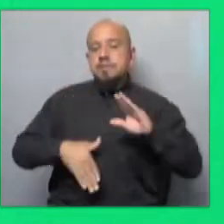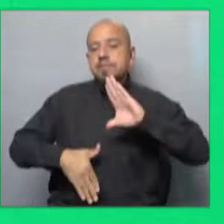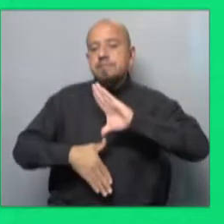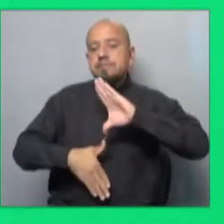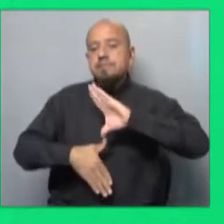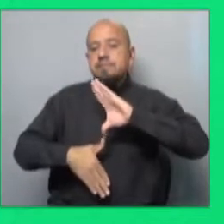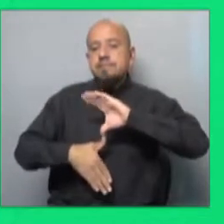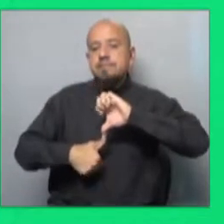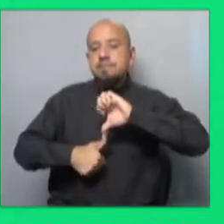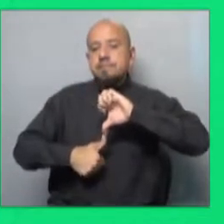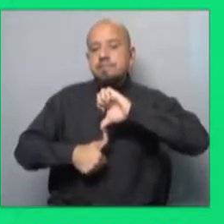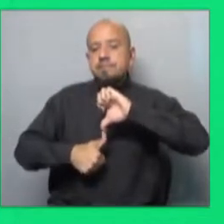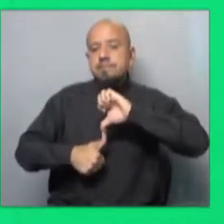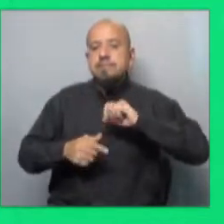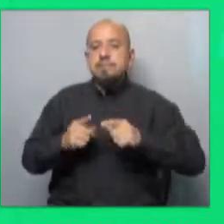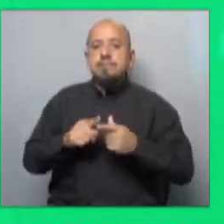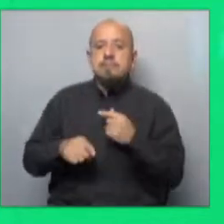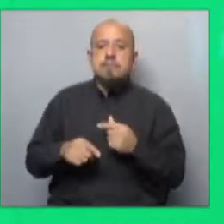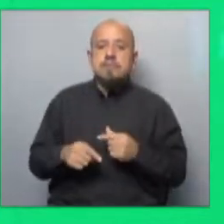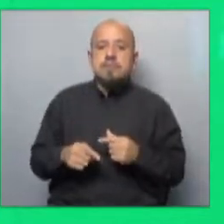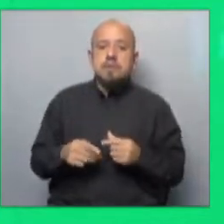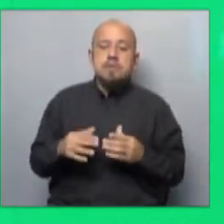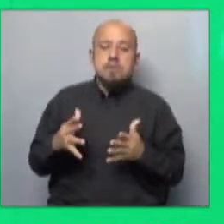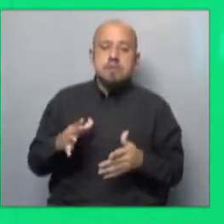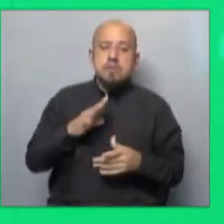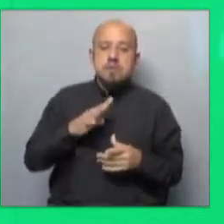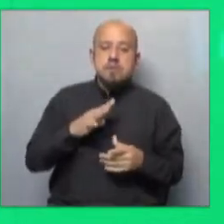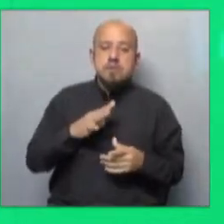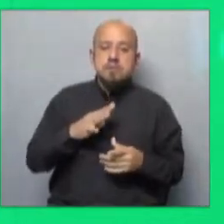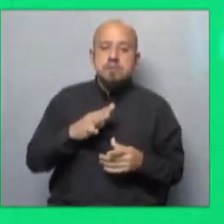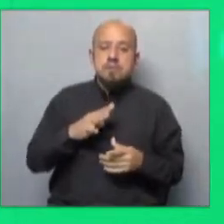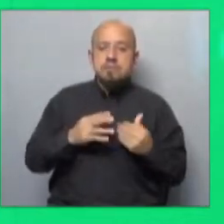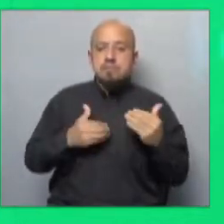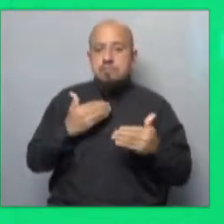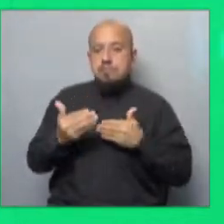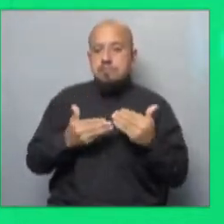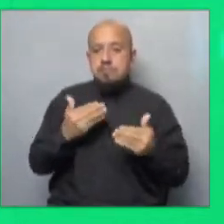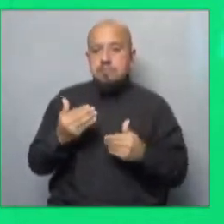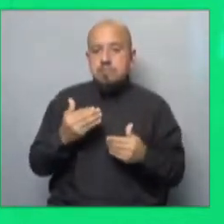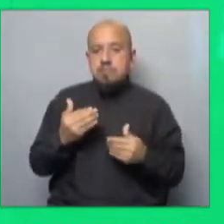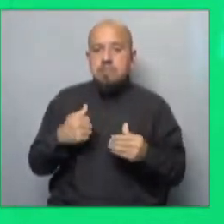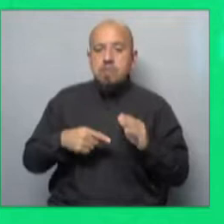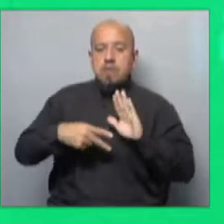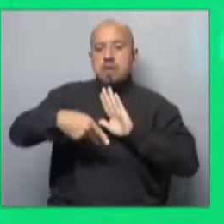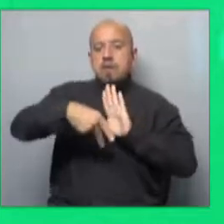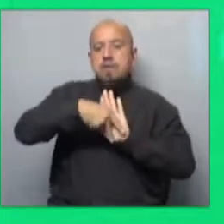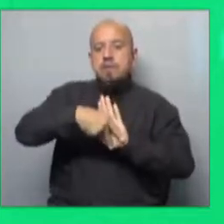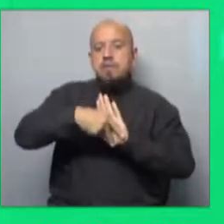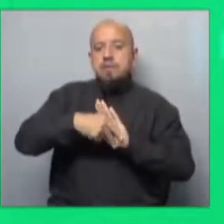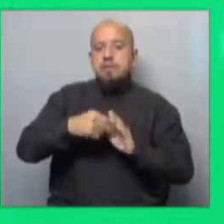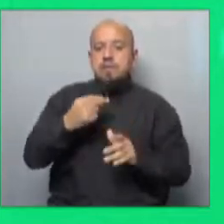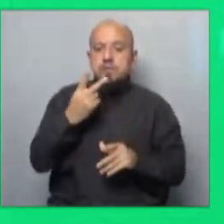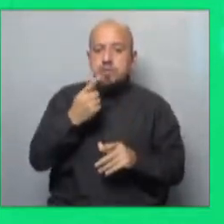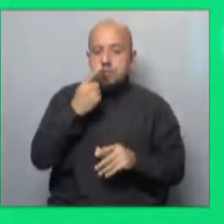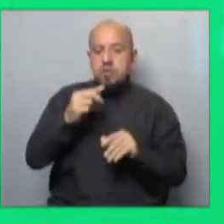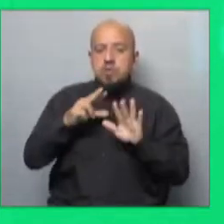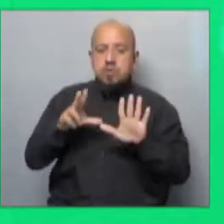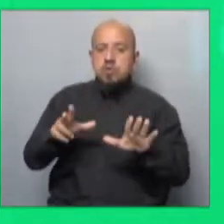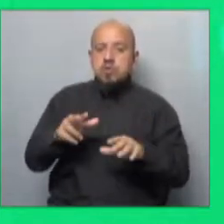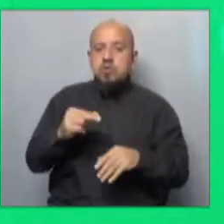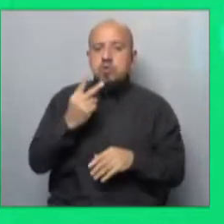de américa latina y aunque han habido avances significativos en la normativa por ejemplo en 2008 y en 2014